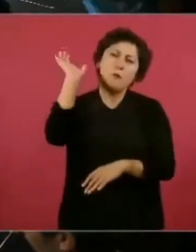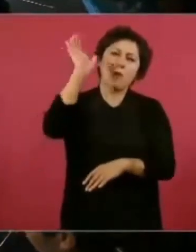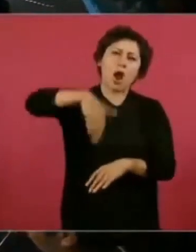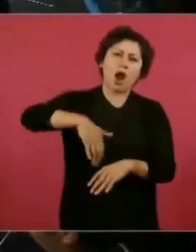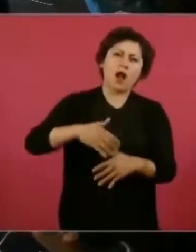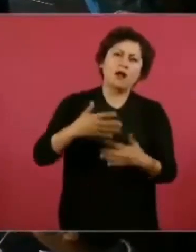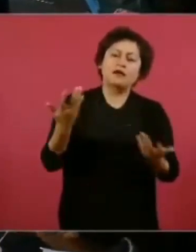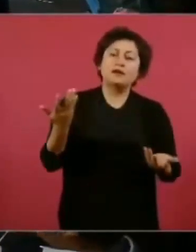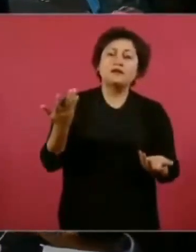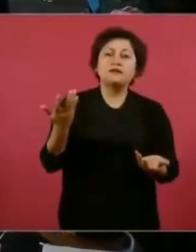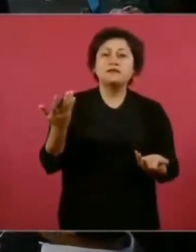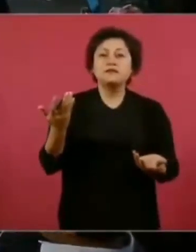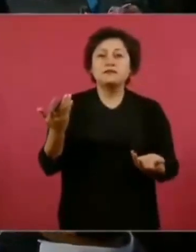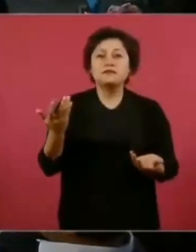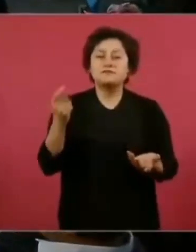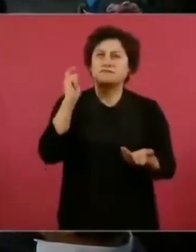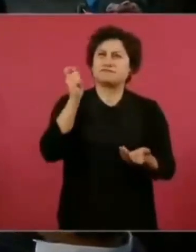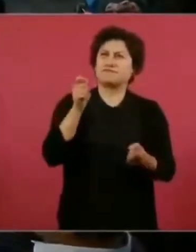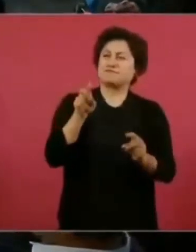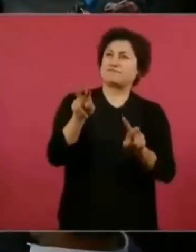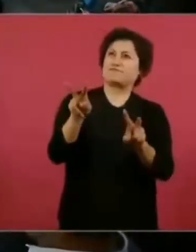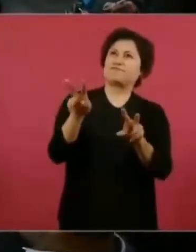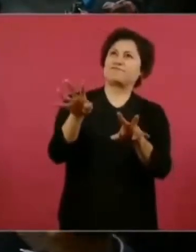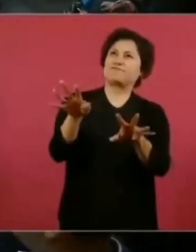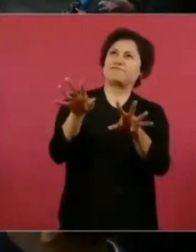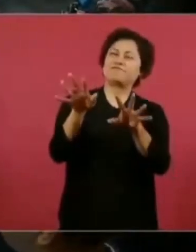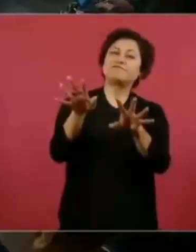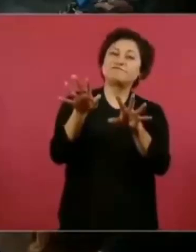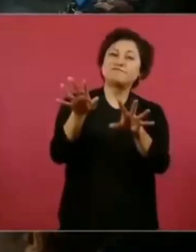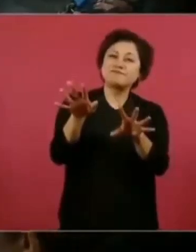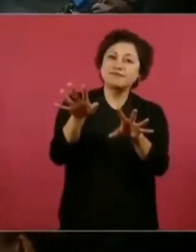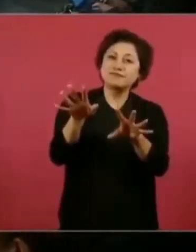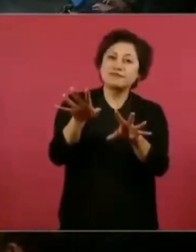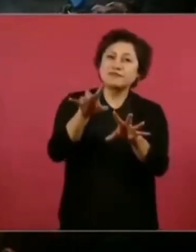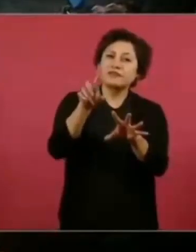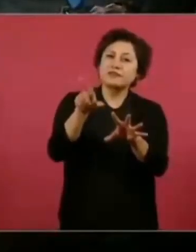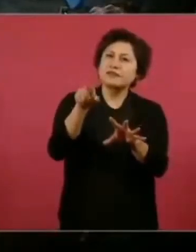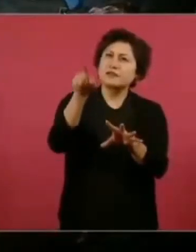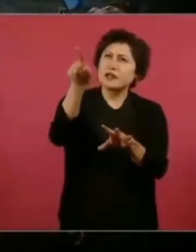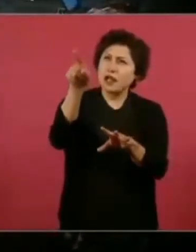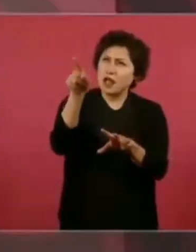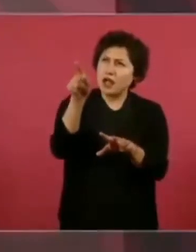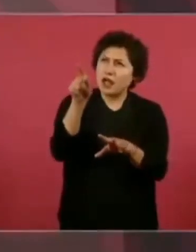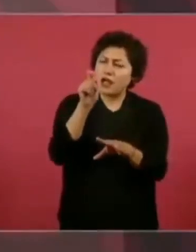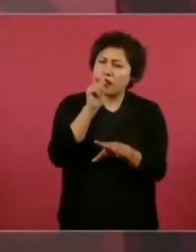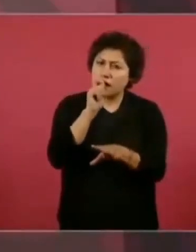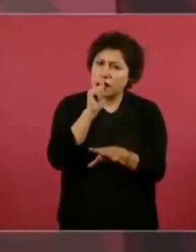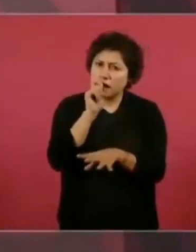basquetbolistas, y que puedan libremente